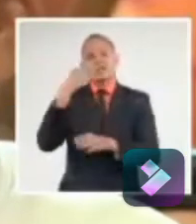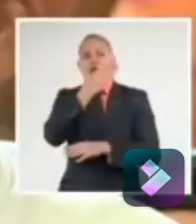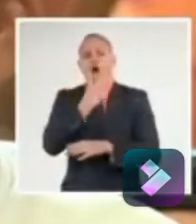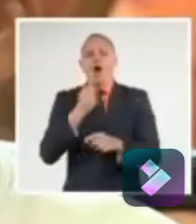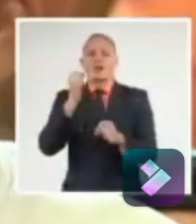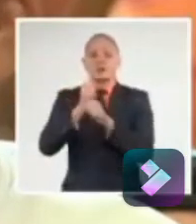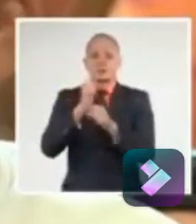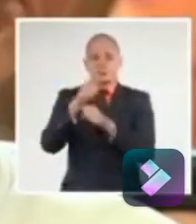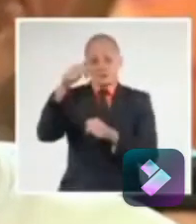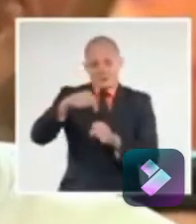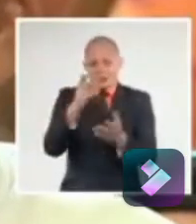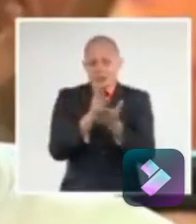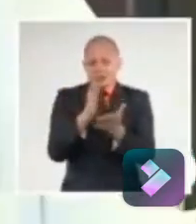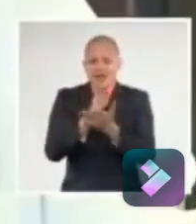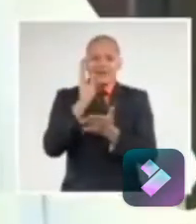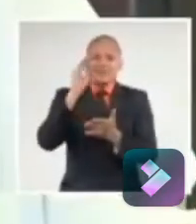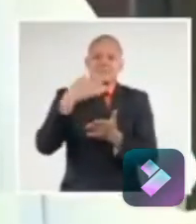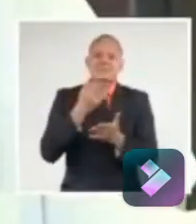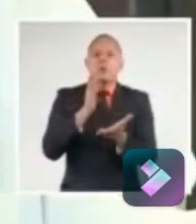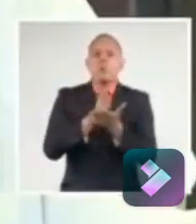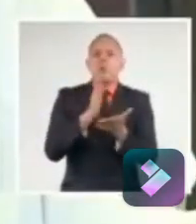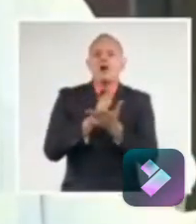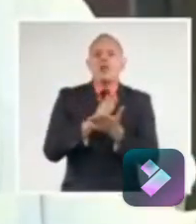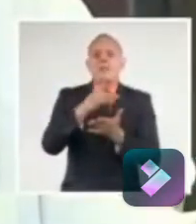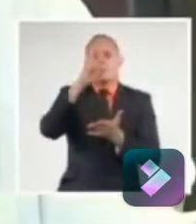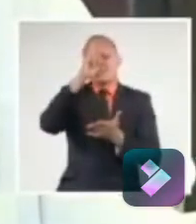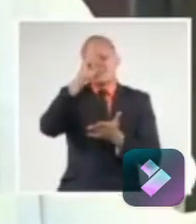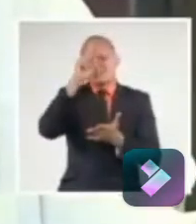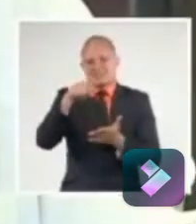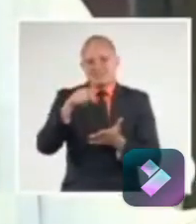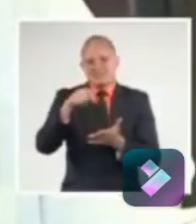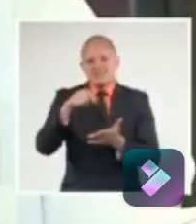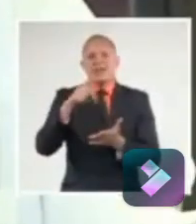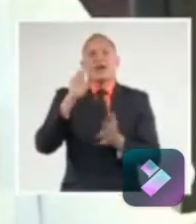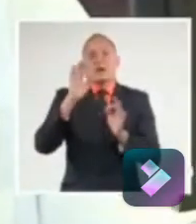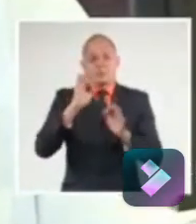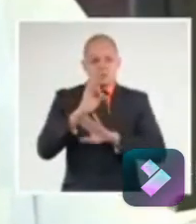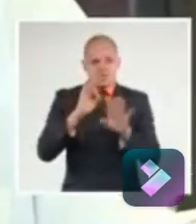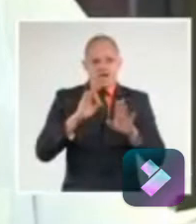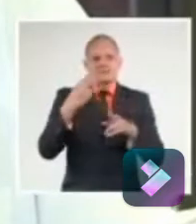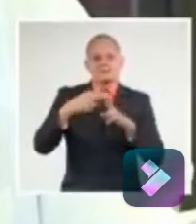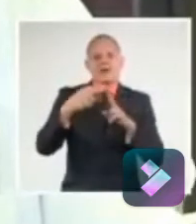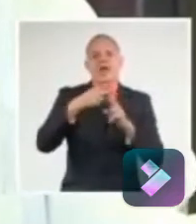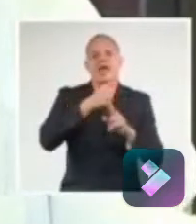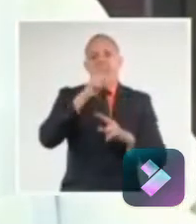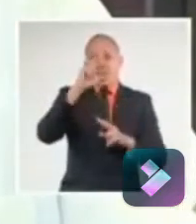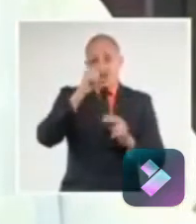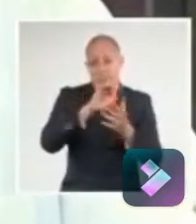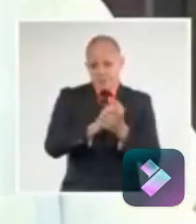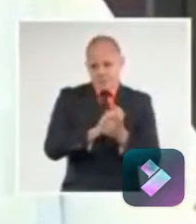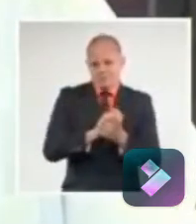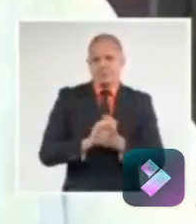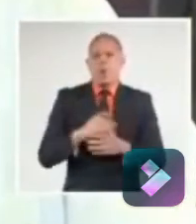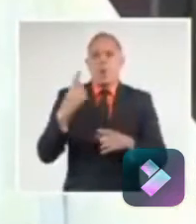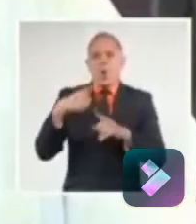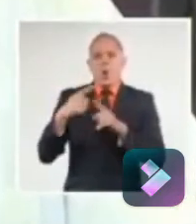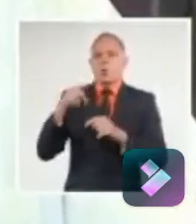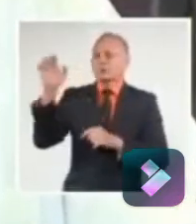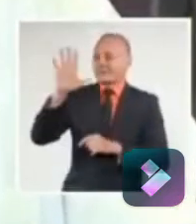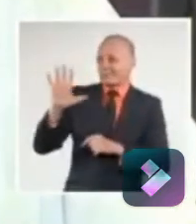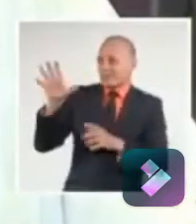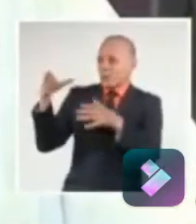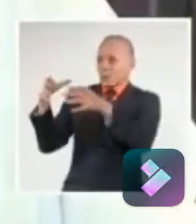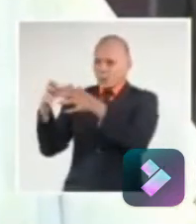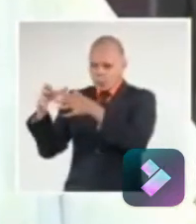de Medicina. El grupo de cubanos residentes en Europa, Juntos por Cuba, la red de